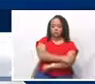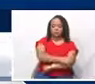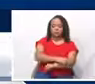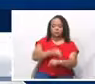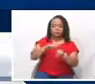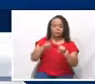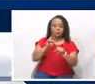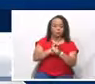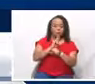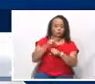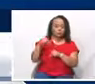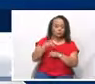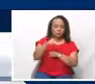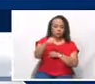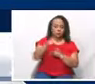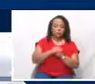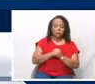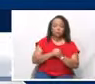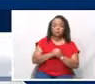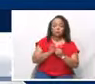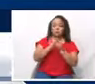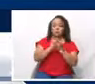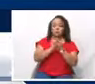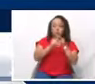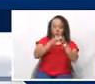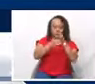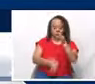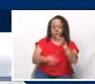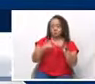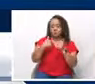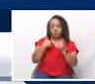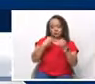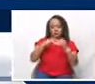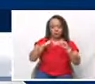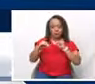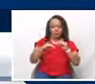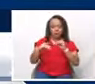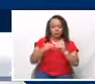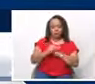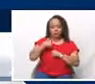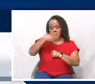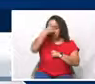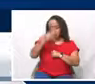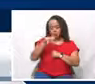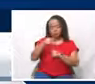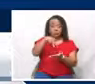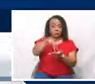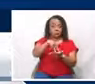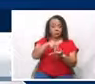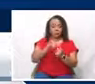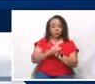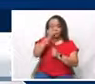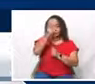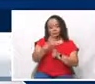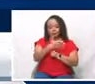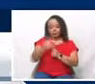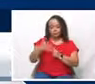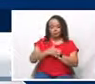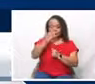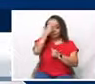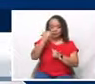para caminar. Es un tubo, no tiene mucha movilidad. Yo creo que Sherman ha sido pues bendecido porque